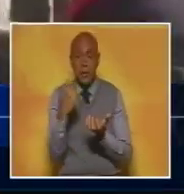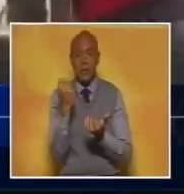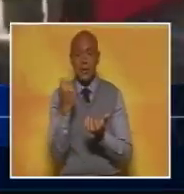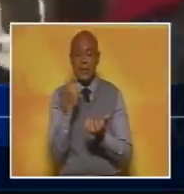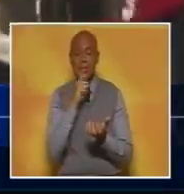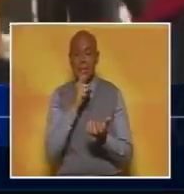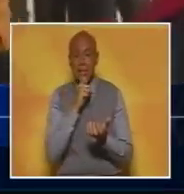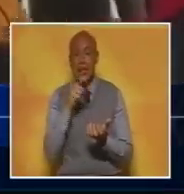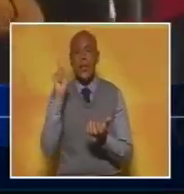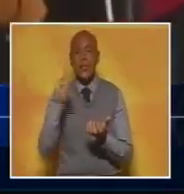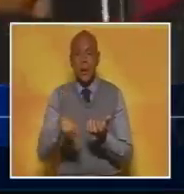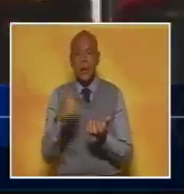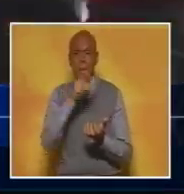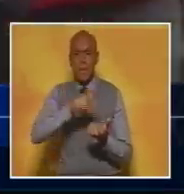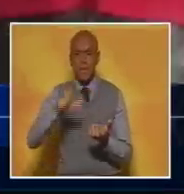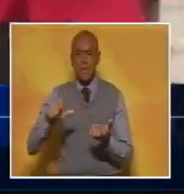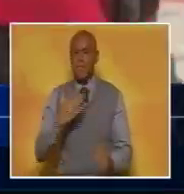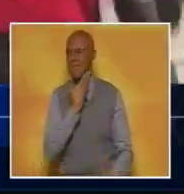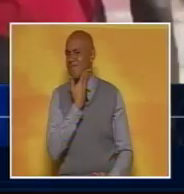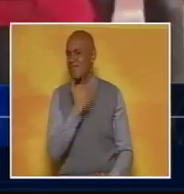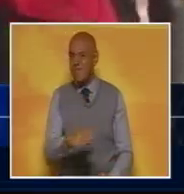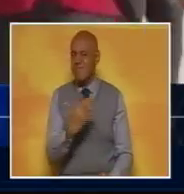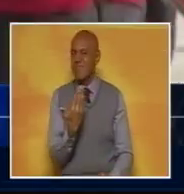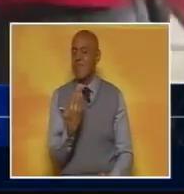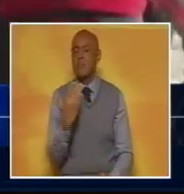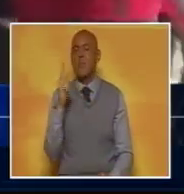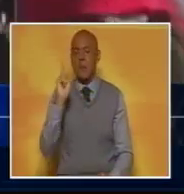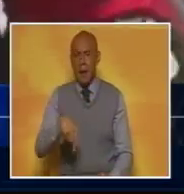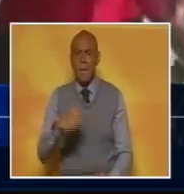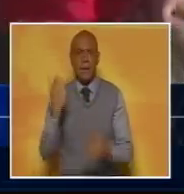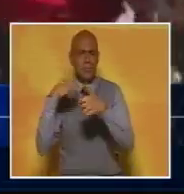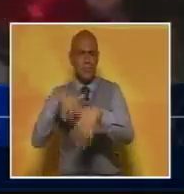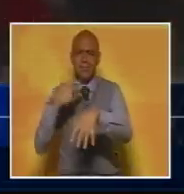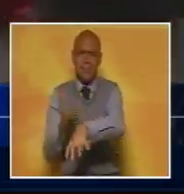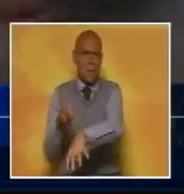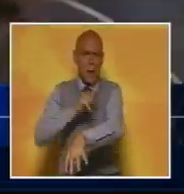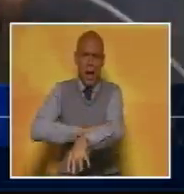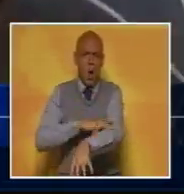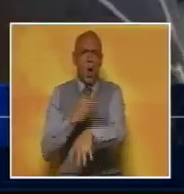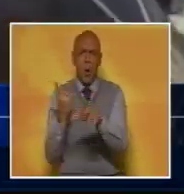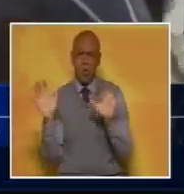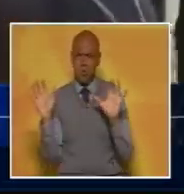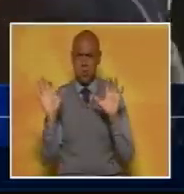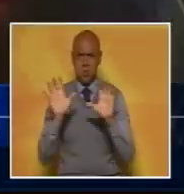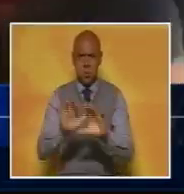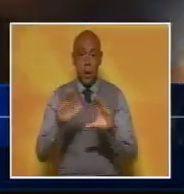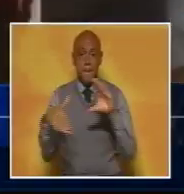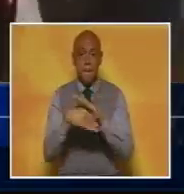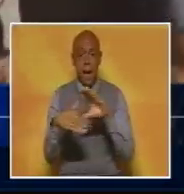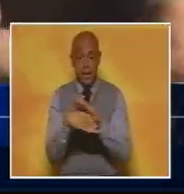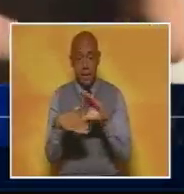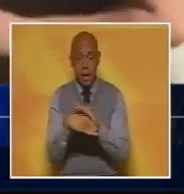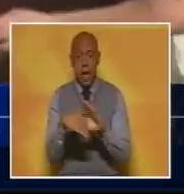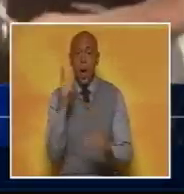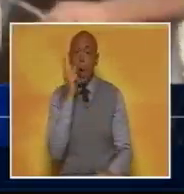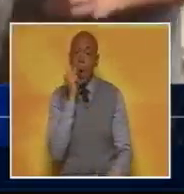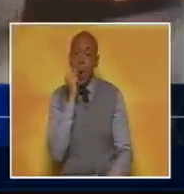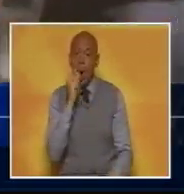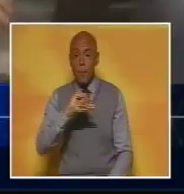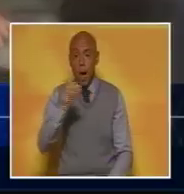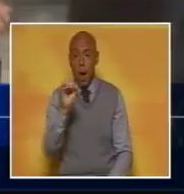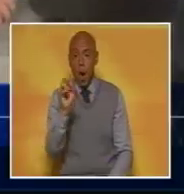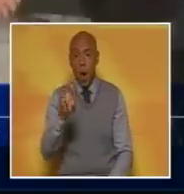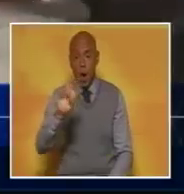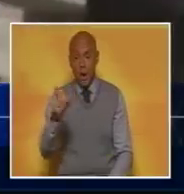siguen expresando su descontento en las calles en numerosas manifestaciones, donde este martes Jorge Ortiz, un observador del